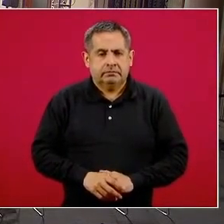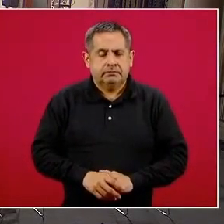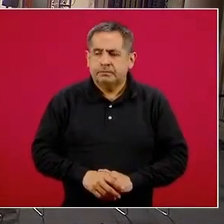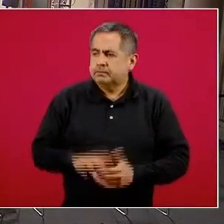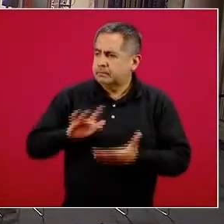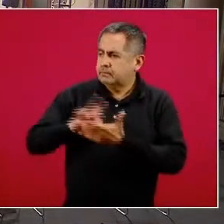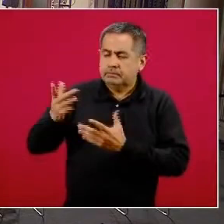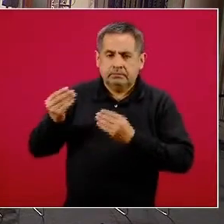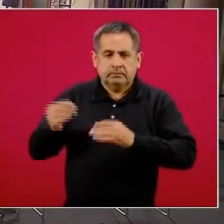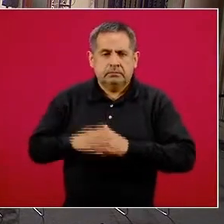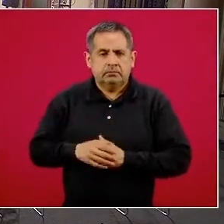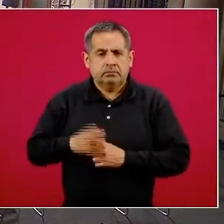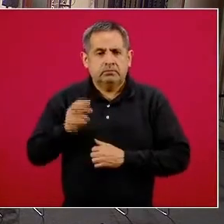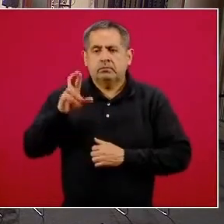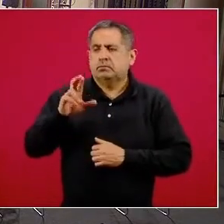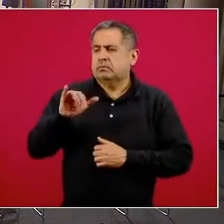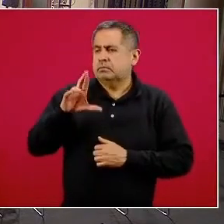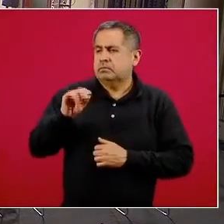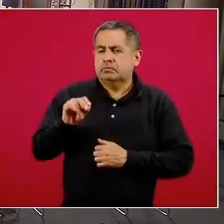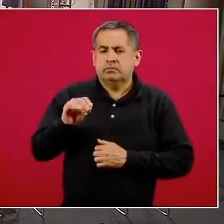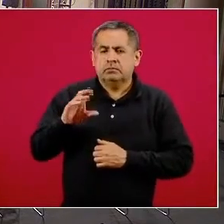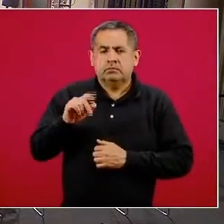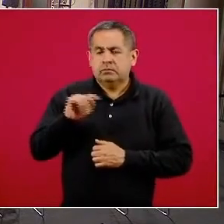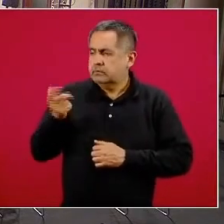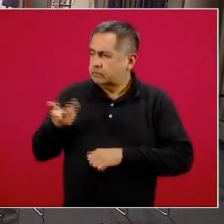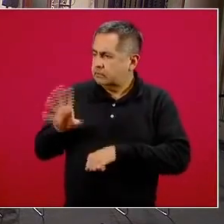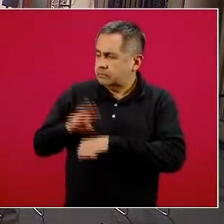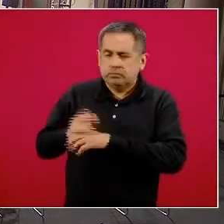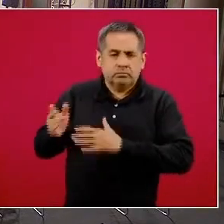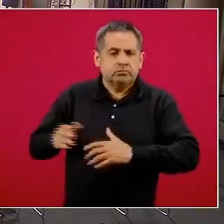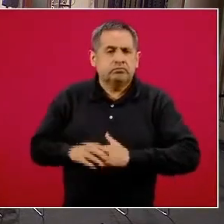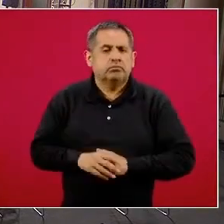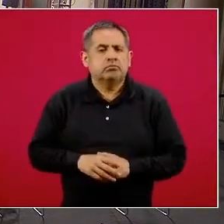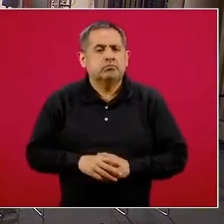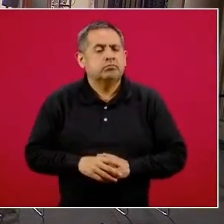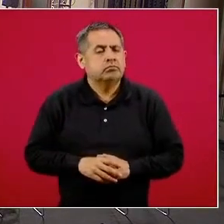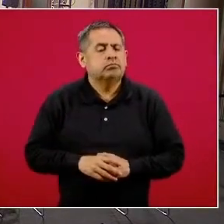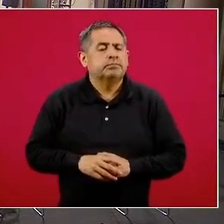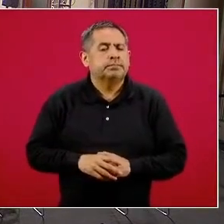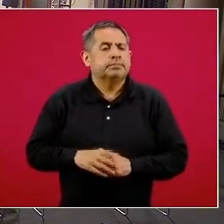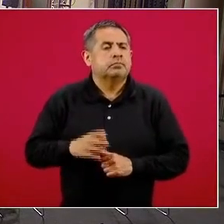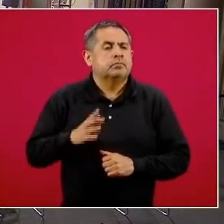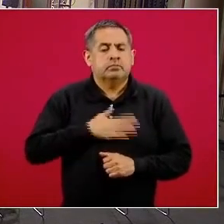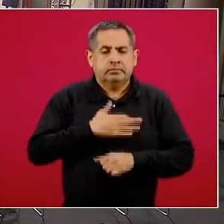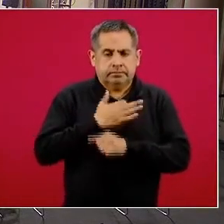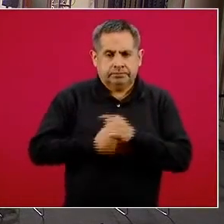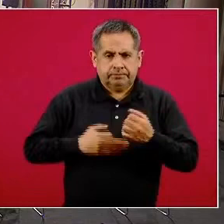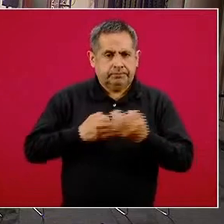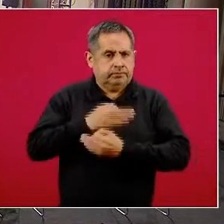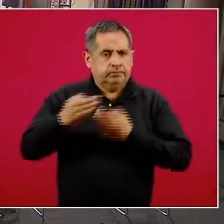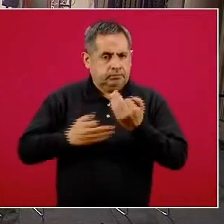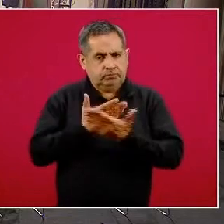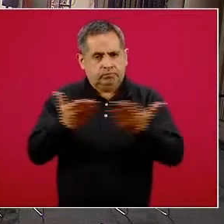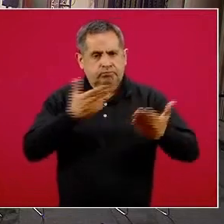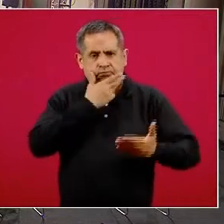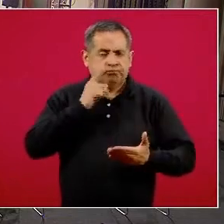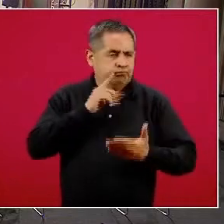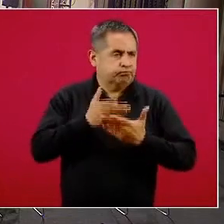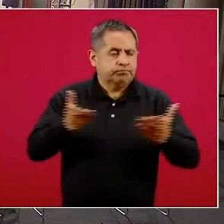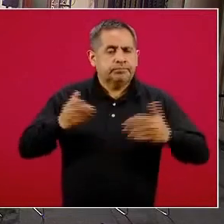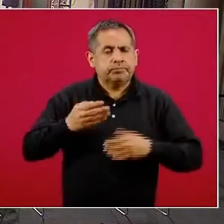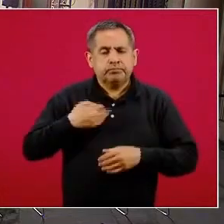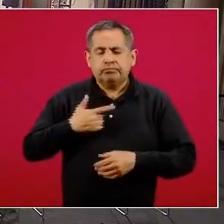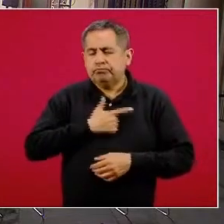Muchas gracias, doctor Ricardo Cortés, con su permiso. Bien, pues muy buenas tardes a todas y todos. Me da mucho